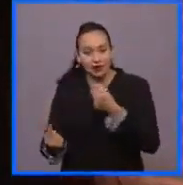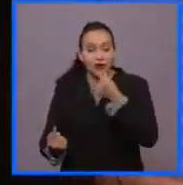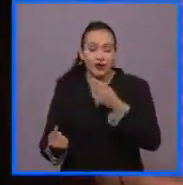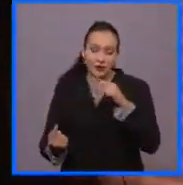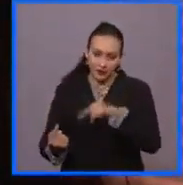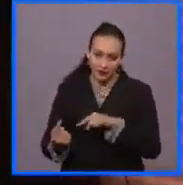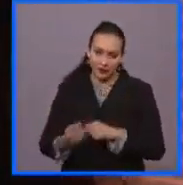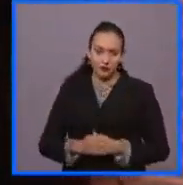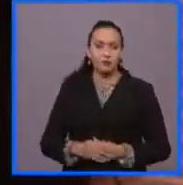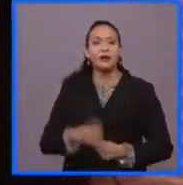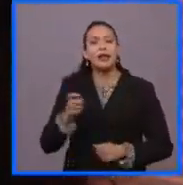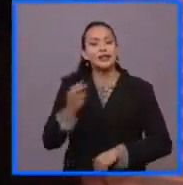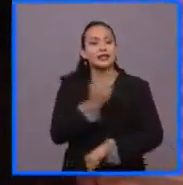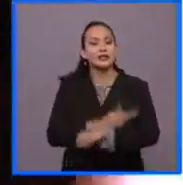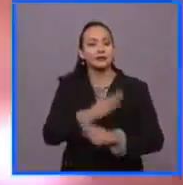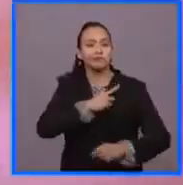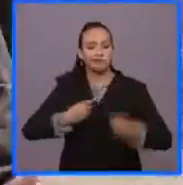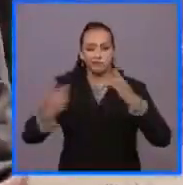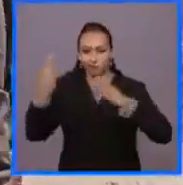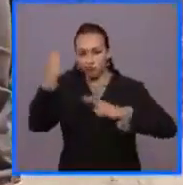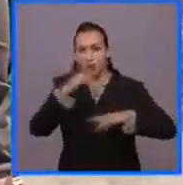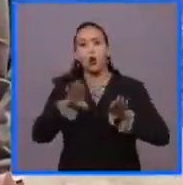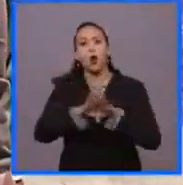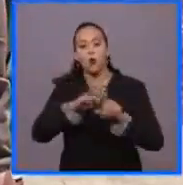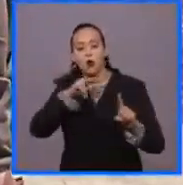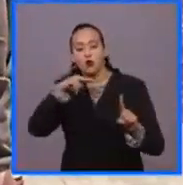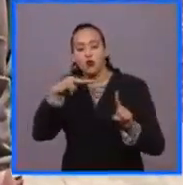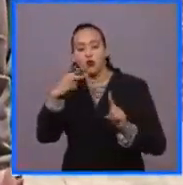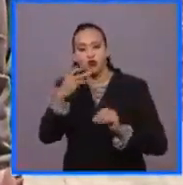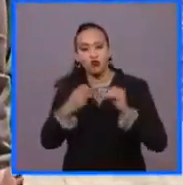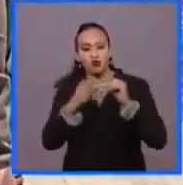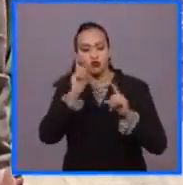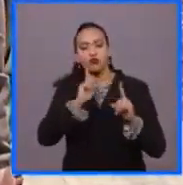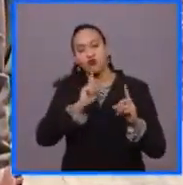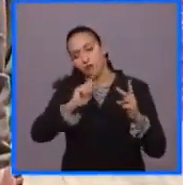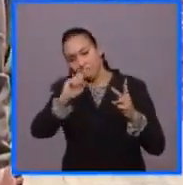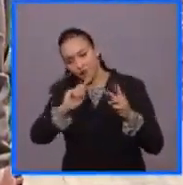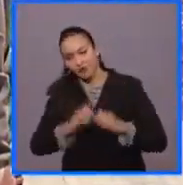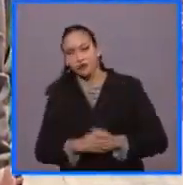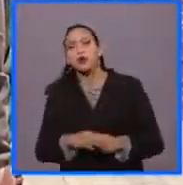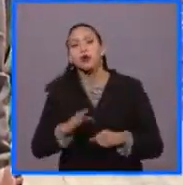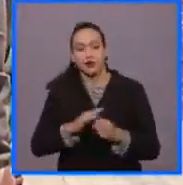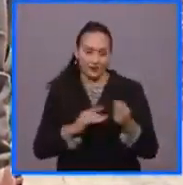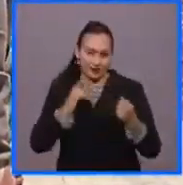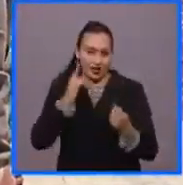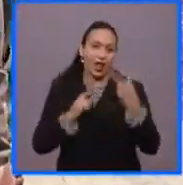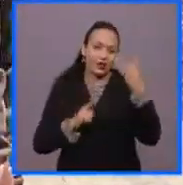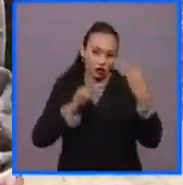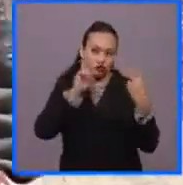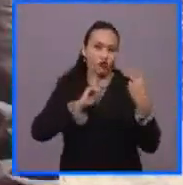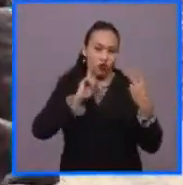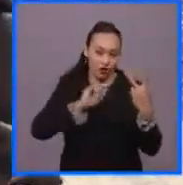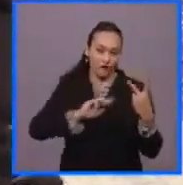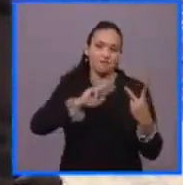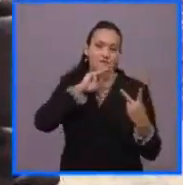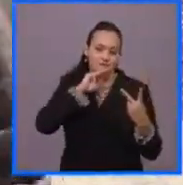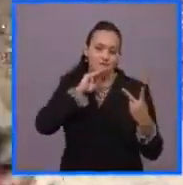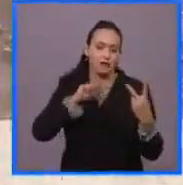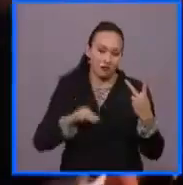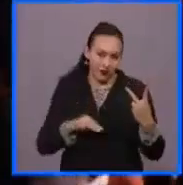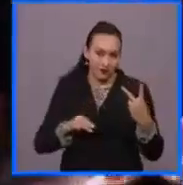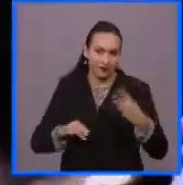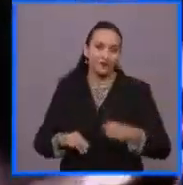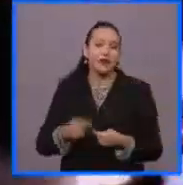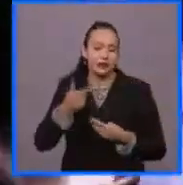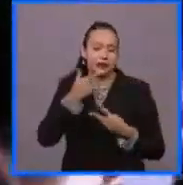tipo de asuntos deben ser juzgados con perspectiva de género, pues a pesar del hecho de que ambas partes sean mujeres, no puede